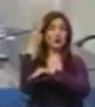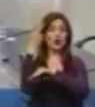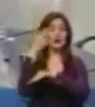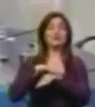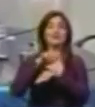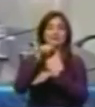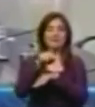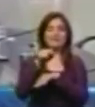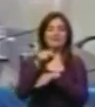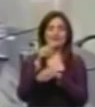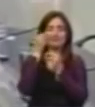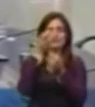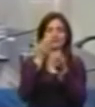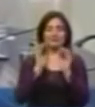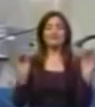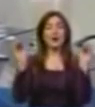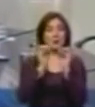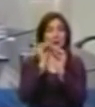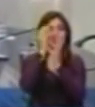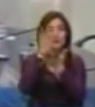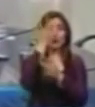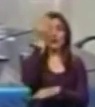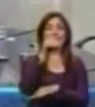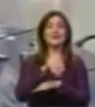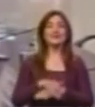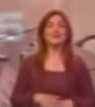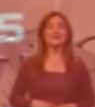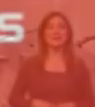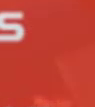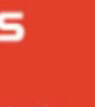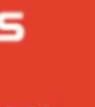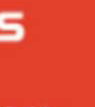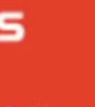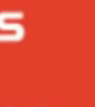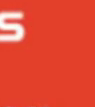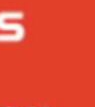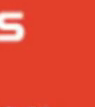el consejo de participación ciudadana sean ustedes con más estudios una buena tarde